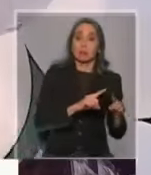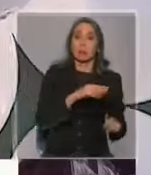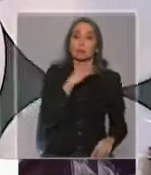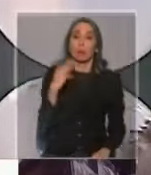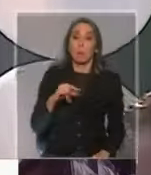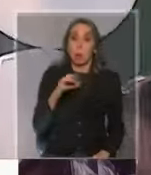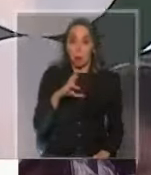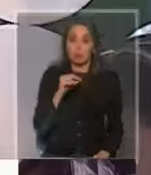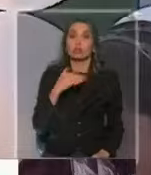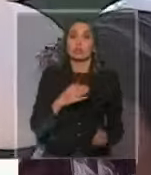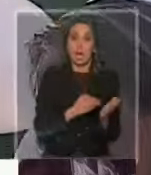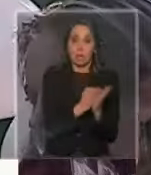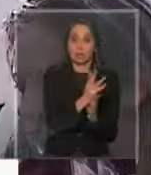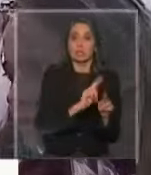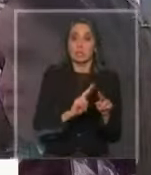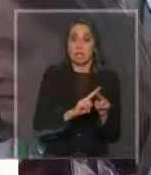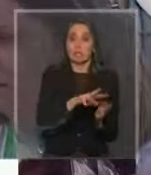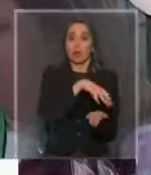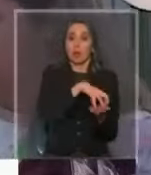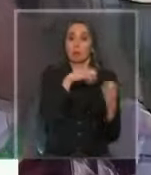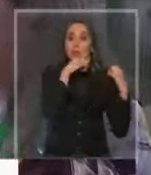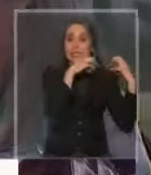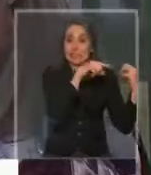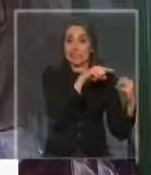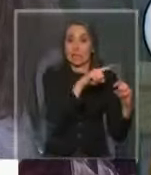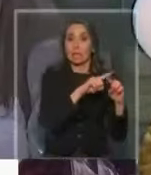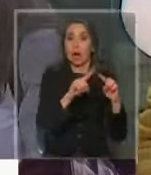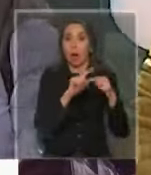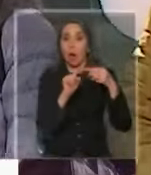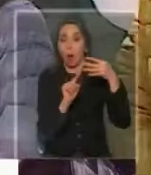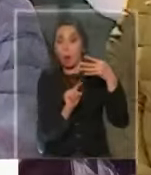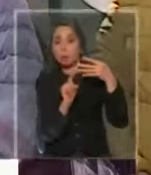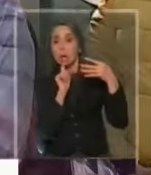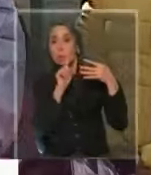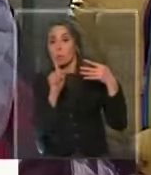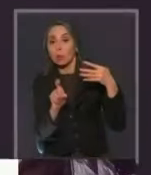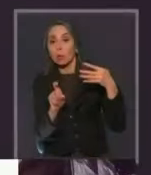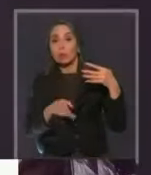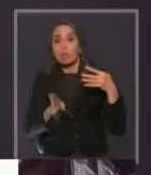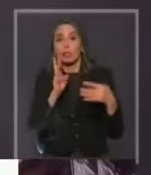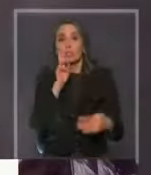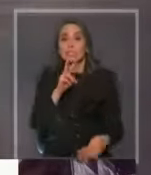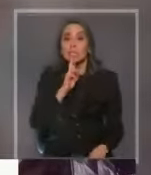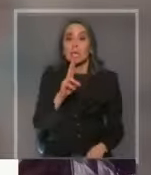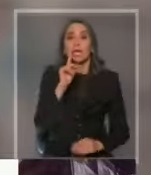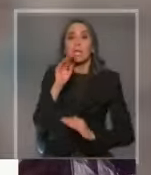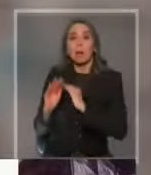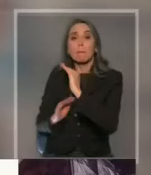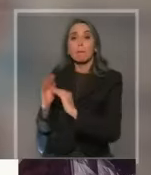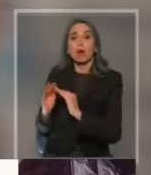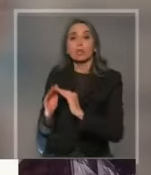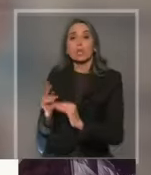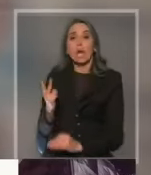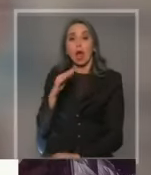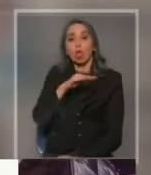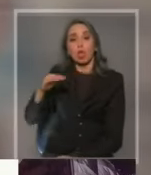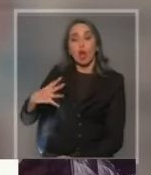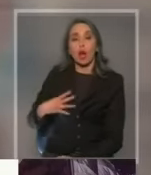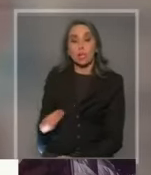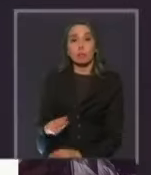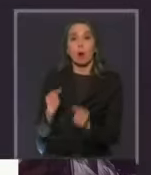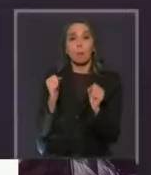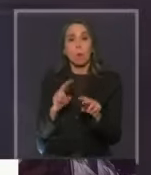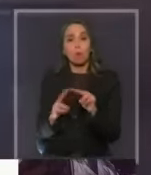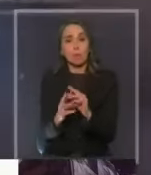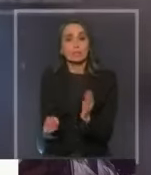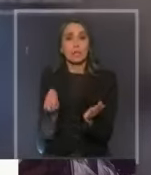está en curso en La Cisterna, pero surgen otras preguntas aún sin respuesta. ¿Quién protegerá ahora a sus dos hijos? ¿Se pudo hacer